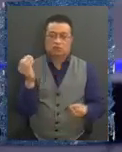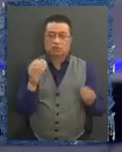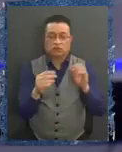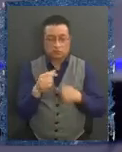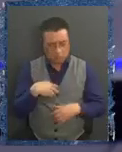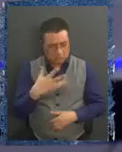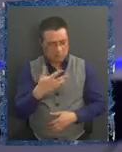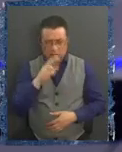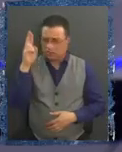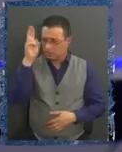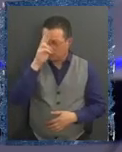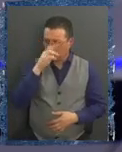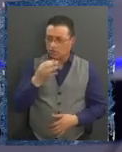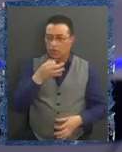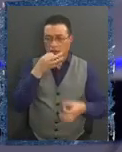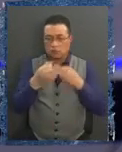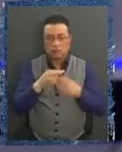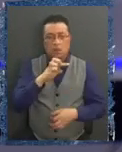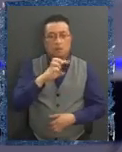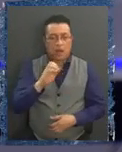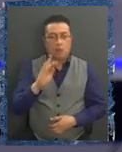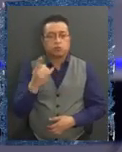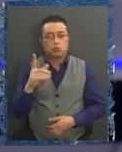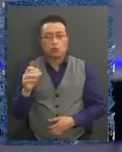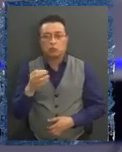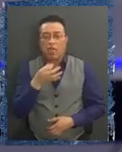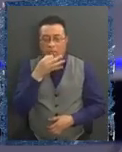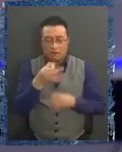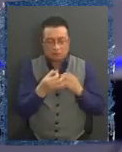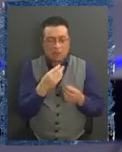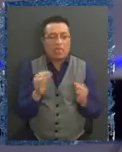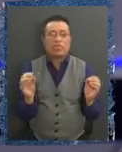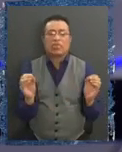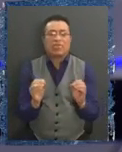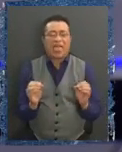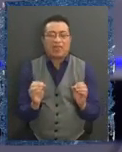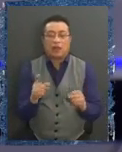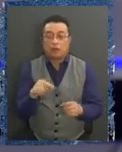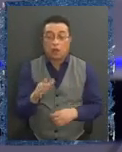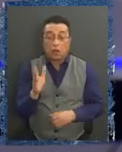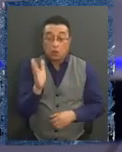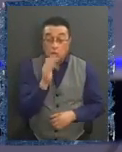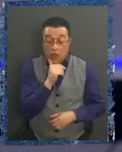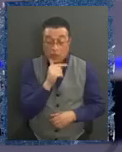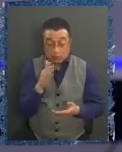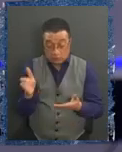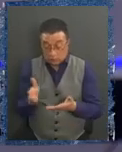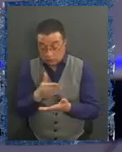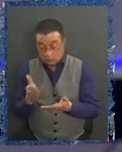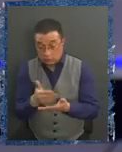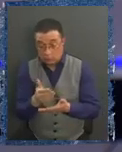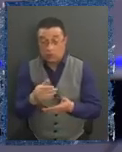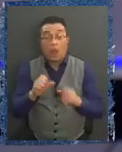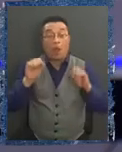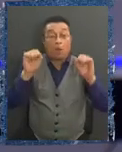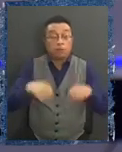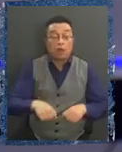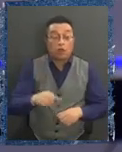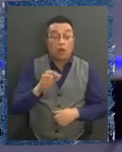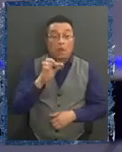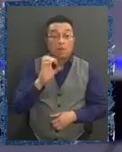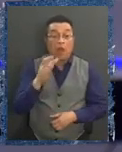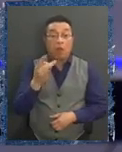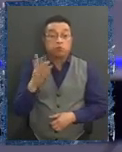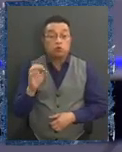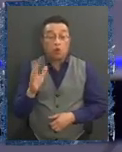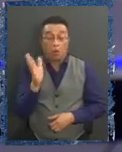que la discusión sobre preámbulo se haga sobre la nada, porque hoy día no hay ningún texto de preámbulo aprobado por la Convención. Es verdad.